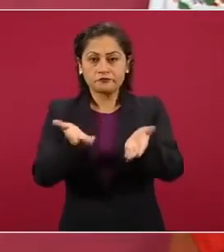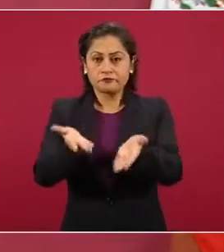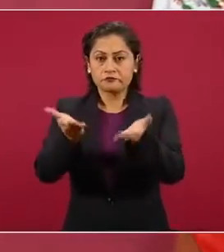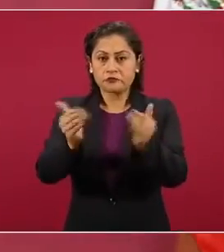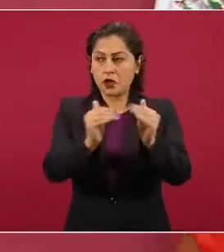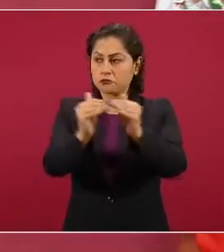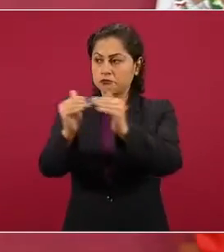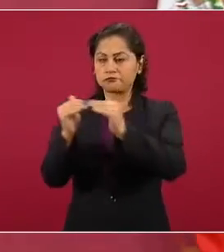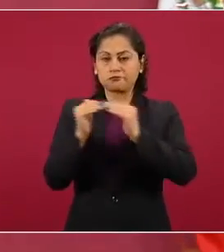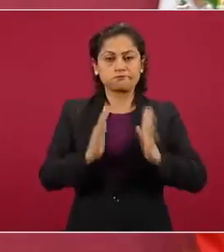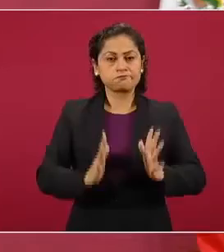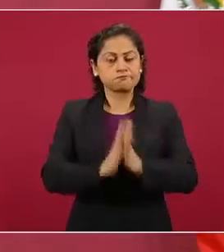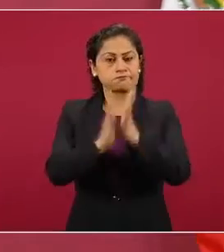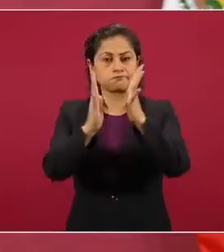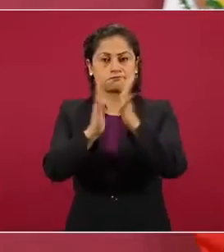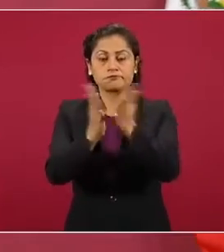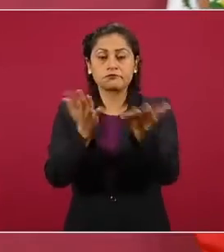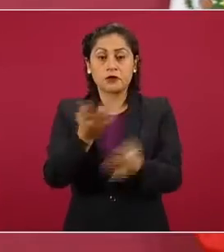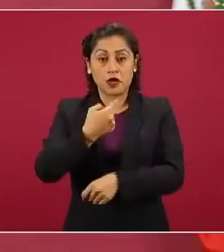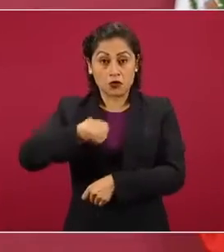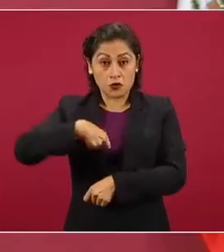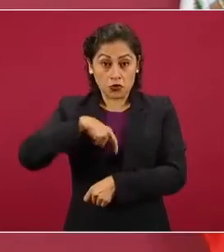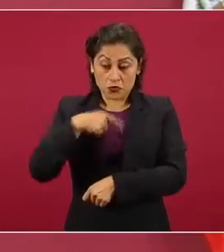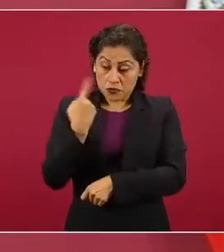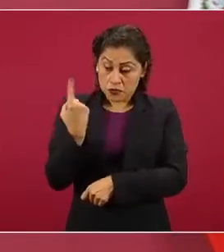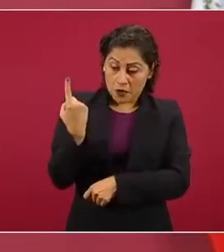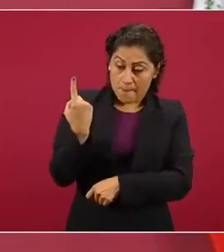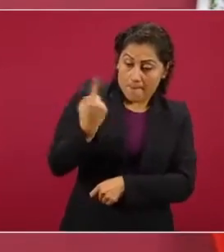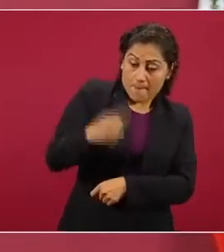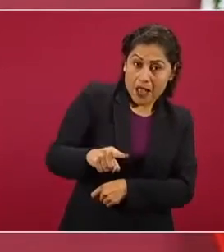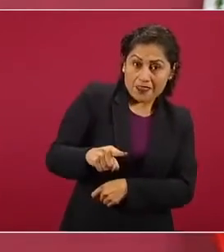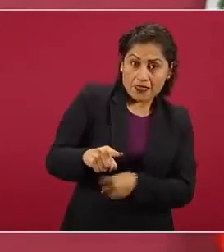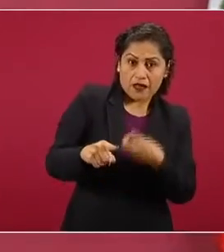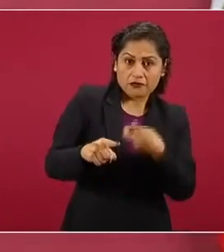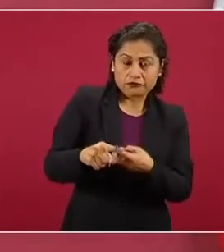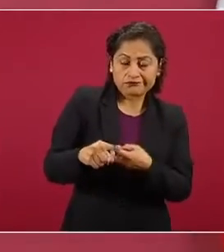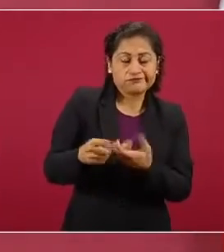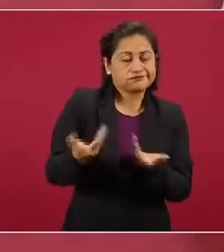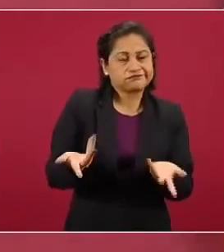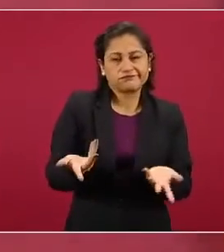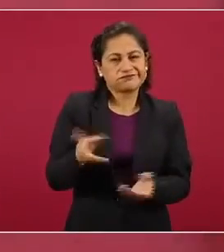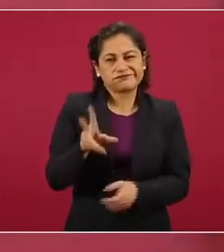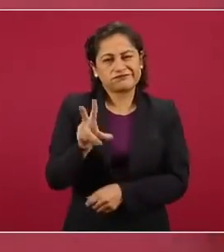No creemos en el autoritarismo, en imponer nada.